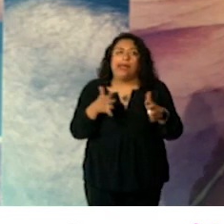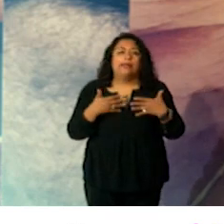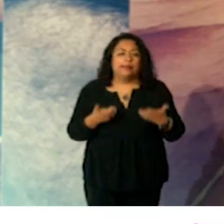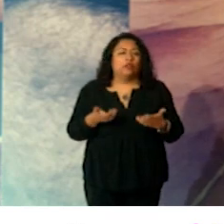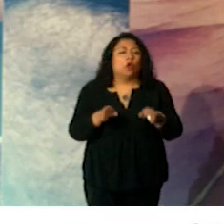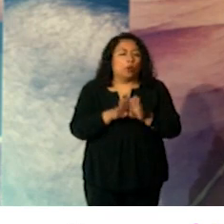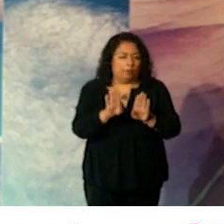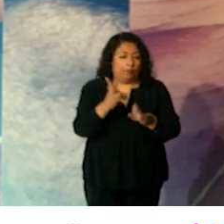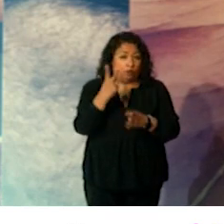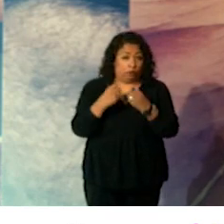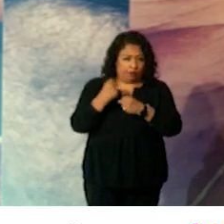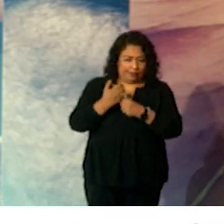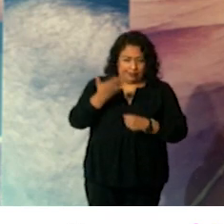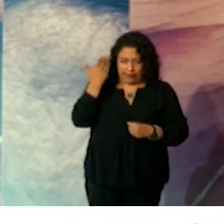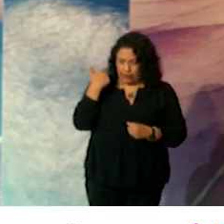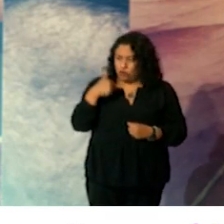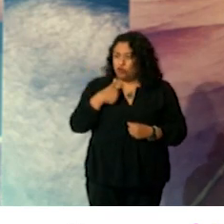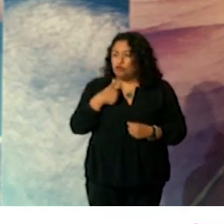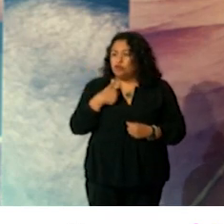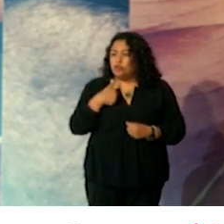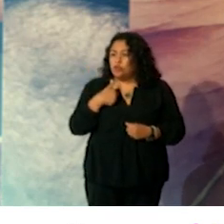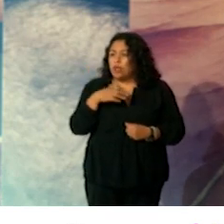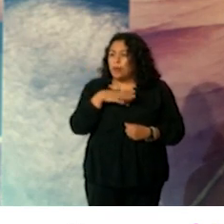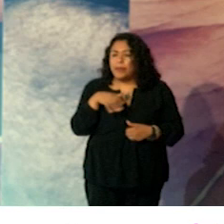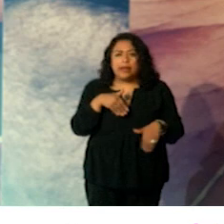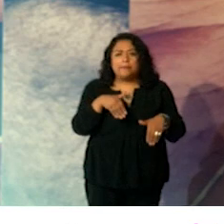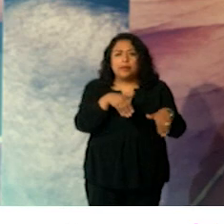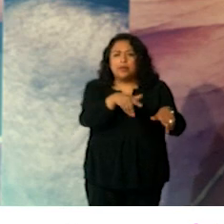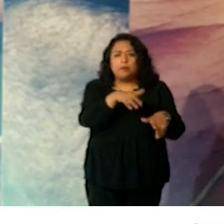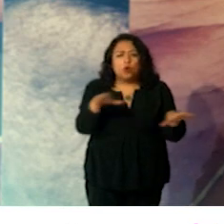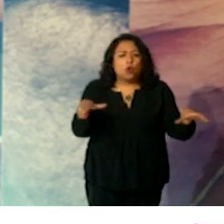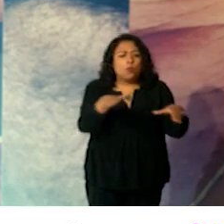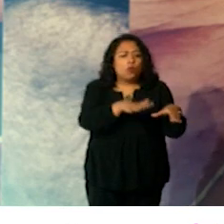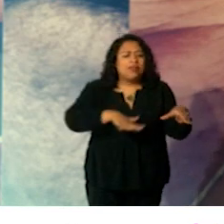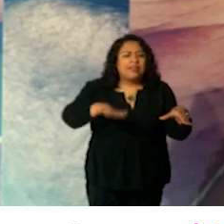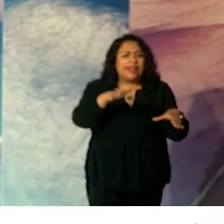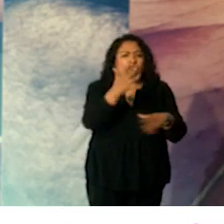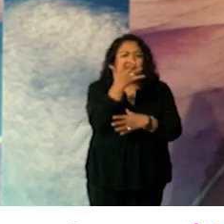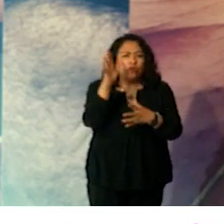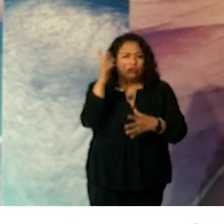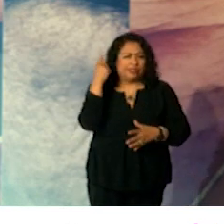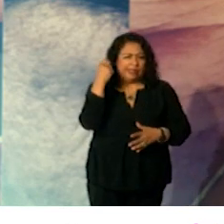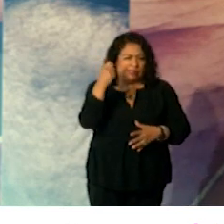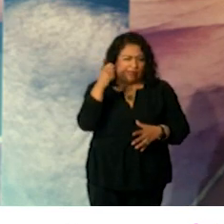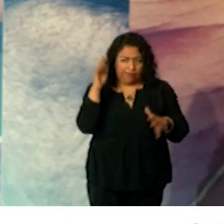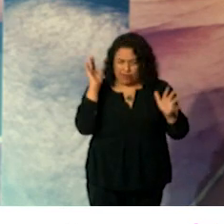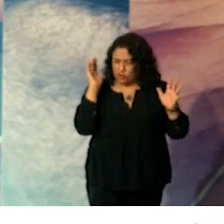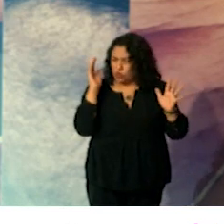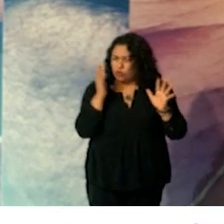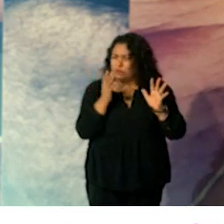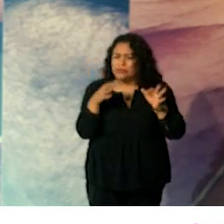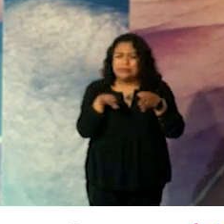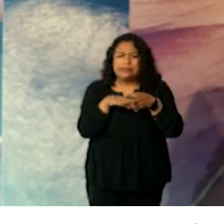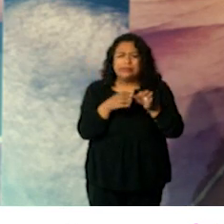fue hace 2 años cuando caminamos la comunidad del Bosque Tabasco, que paradójicamente está muy